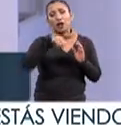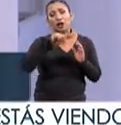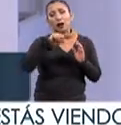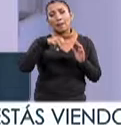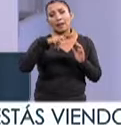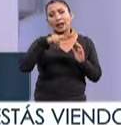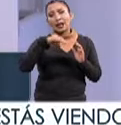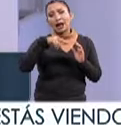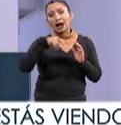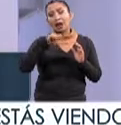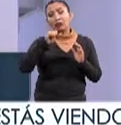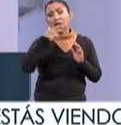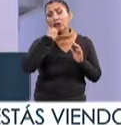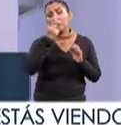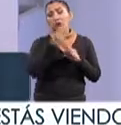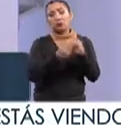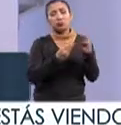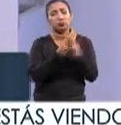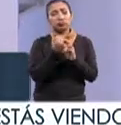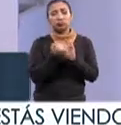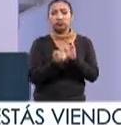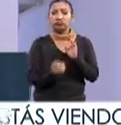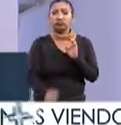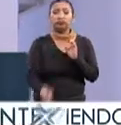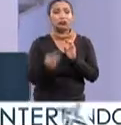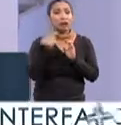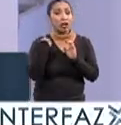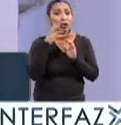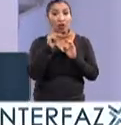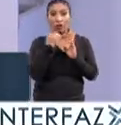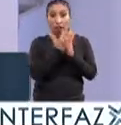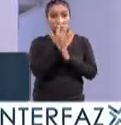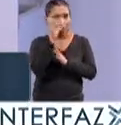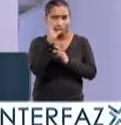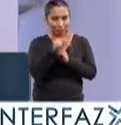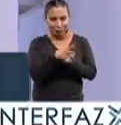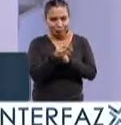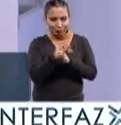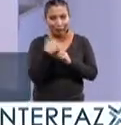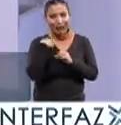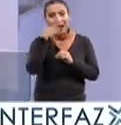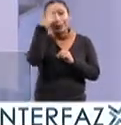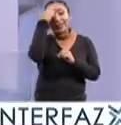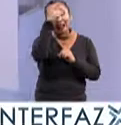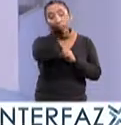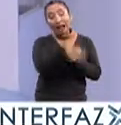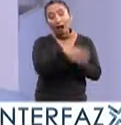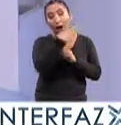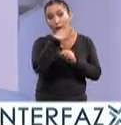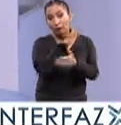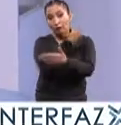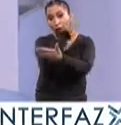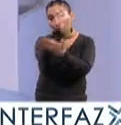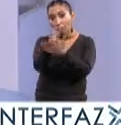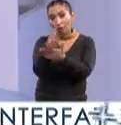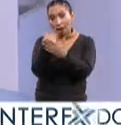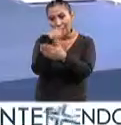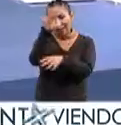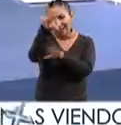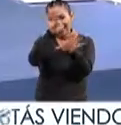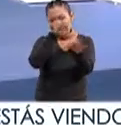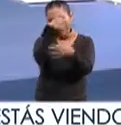de los grandes escritores mundiales. Y no es una exageración, recuerden que él estuvo en una de las